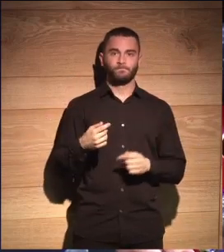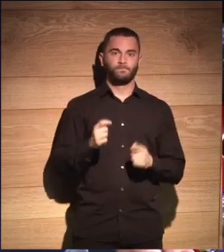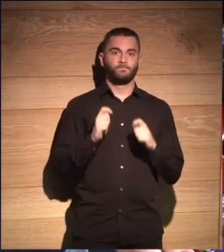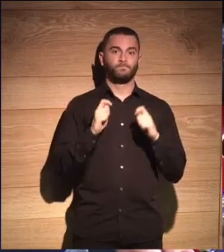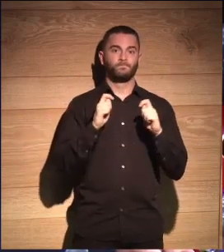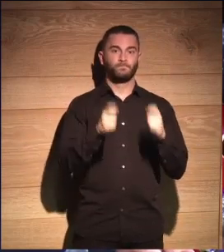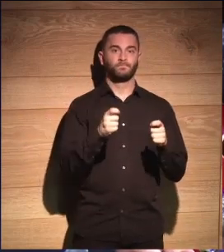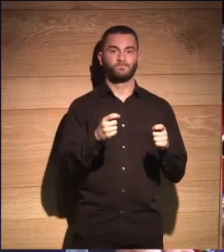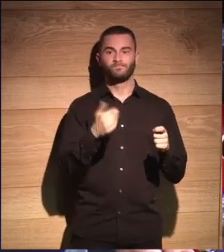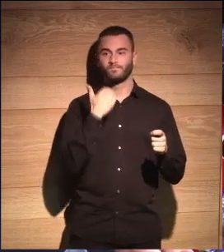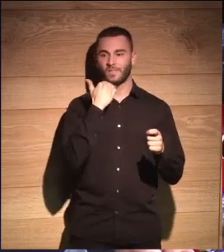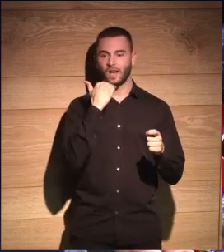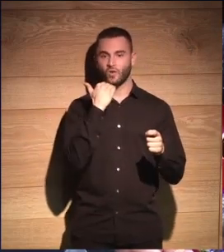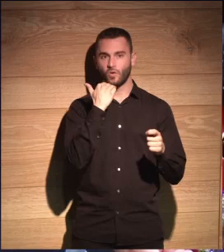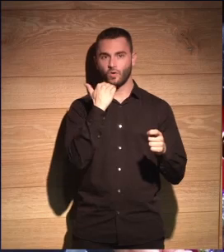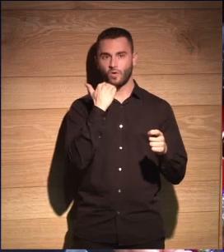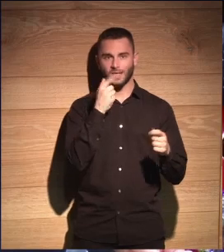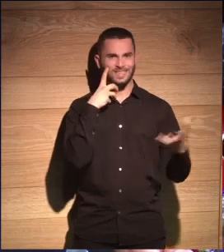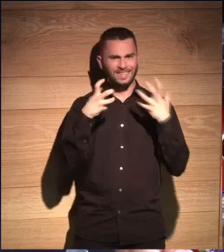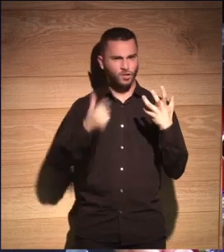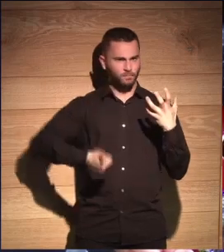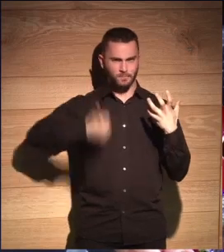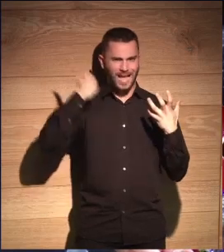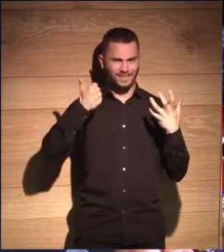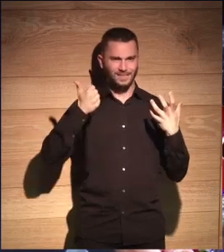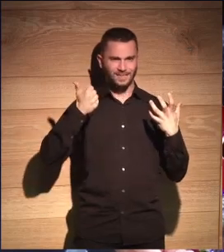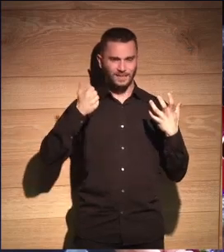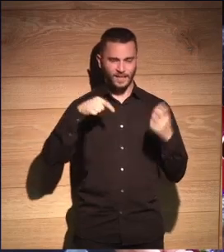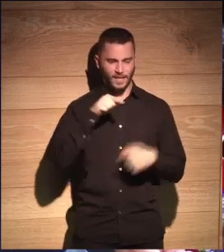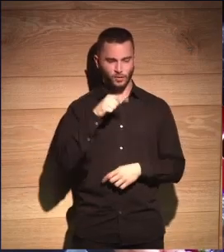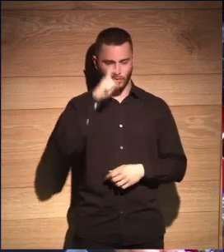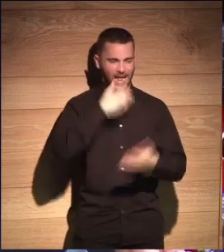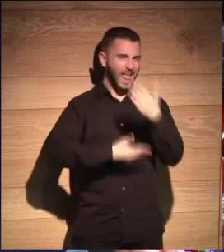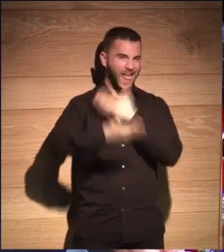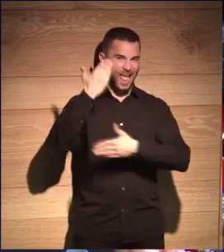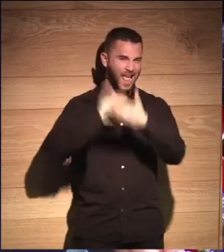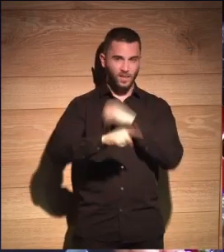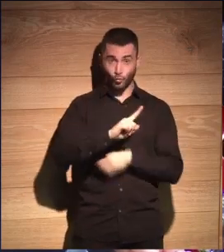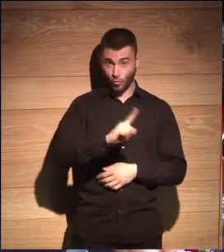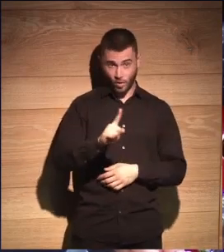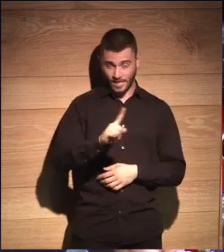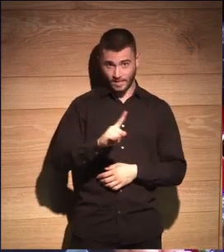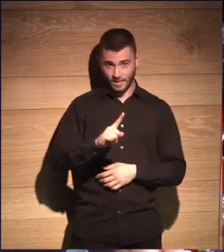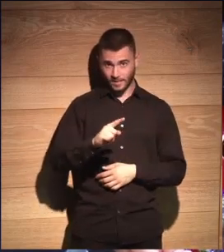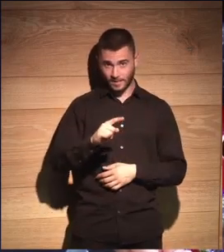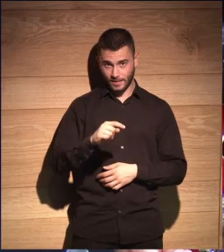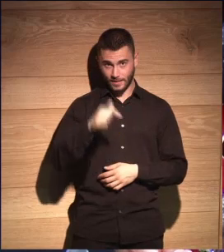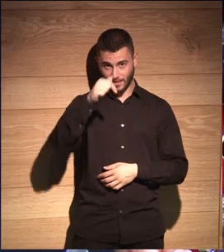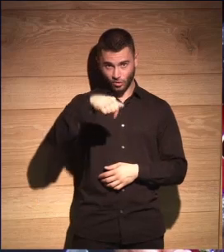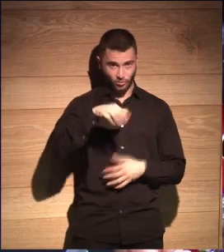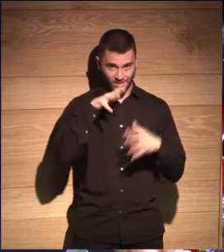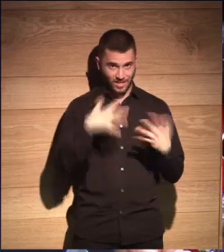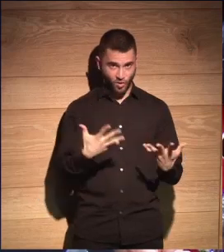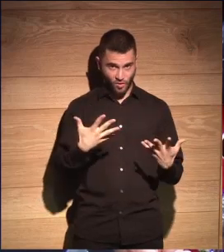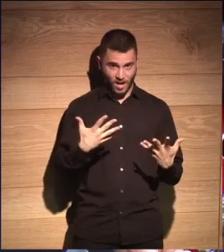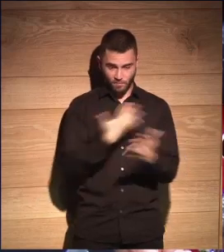lleva a llamar la atención, a decirte esto no es algo antiguo, no está obsoleto, es algo que es actual, como